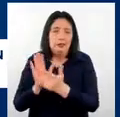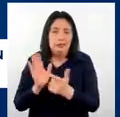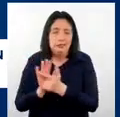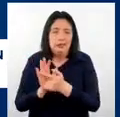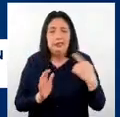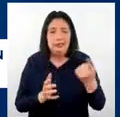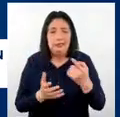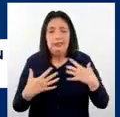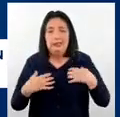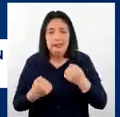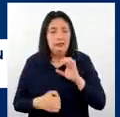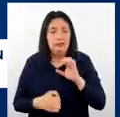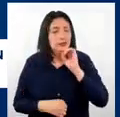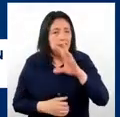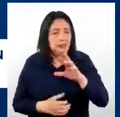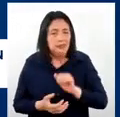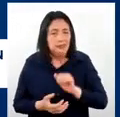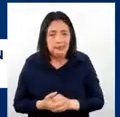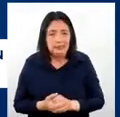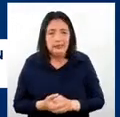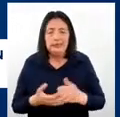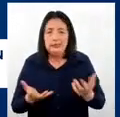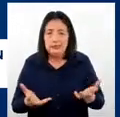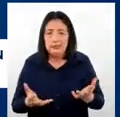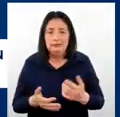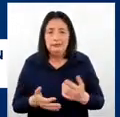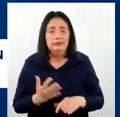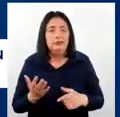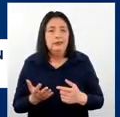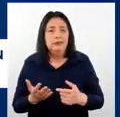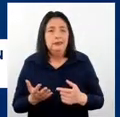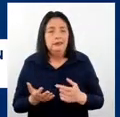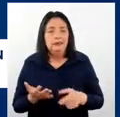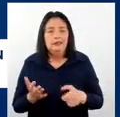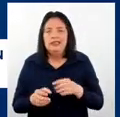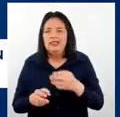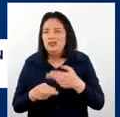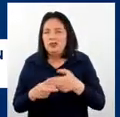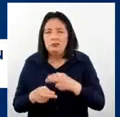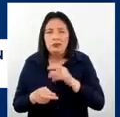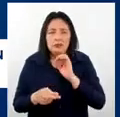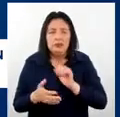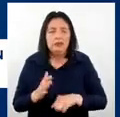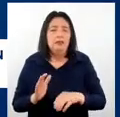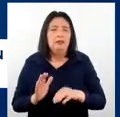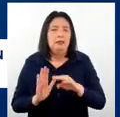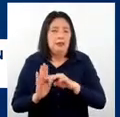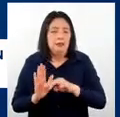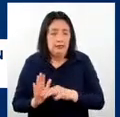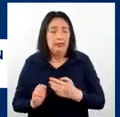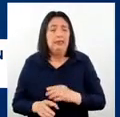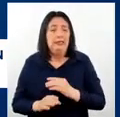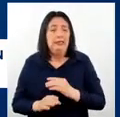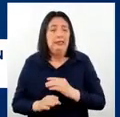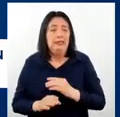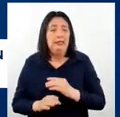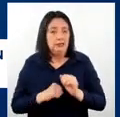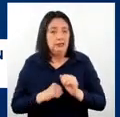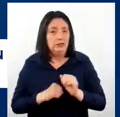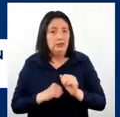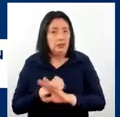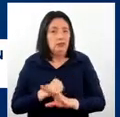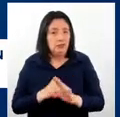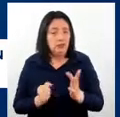Salud también establece una calificación que ella denomina medidas de seguridad. Y en estas medidas de